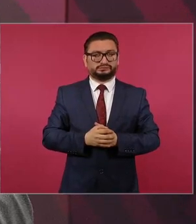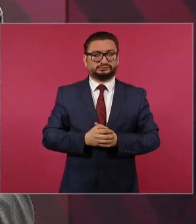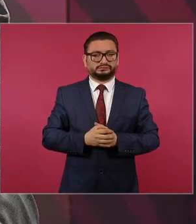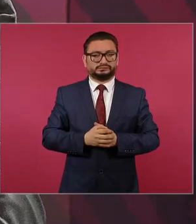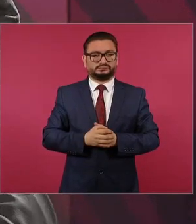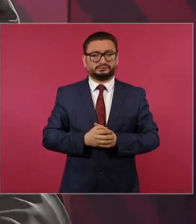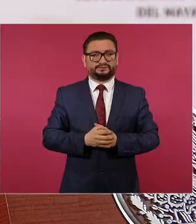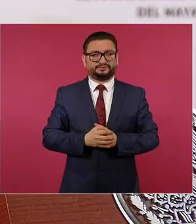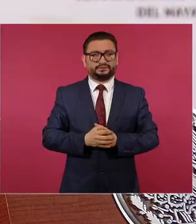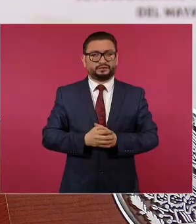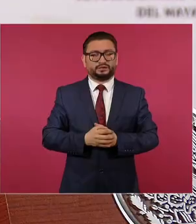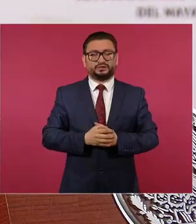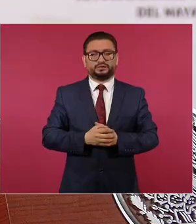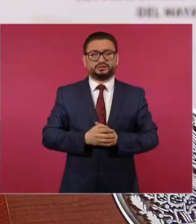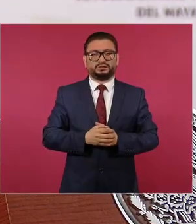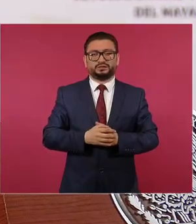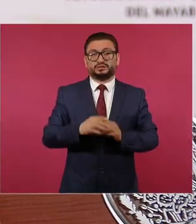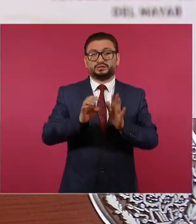Los de las